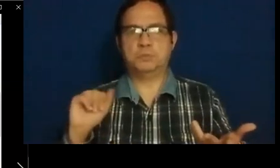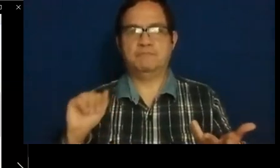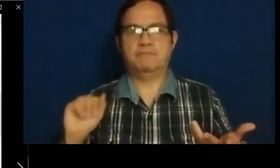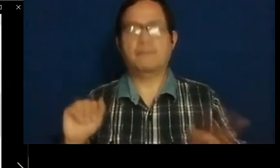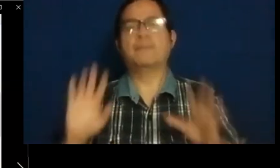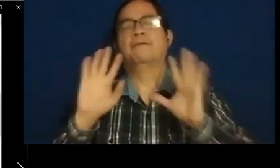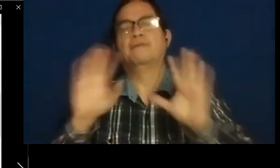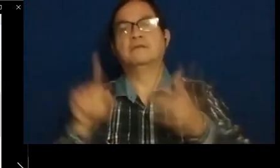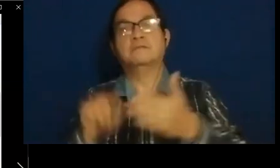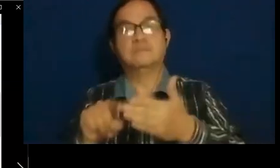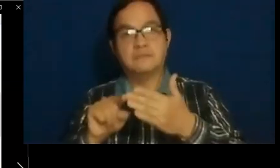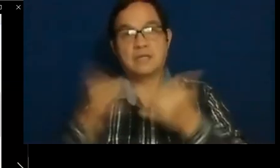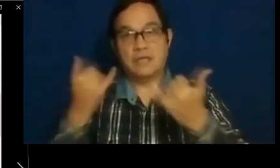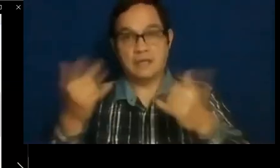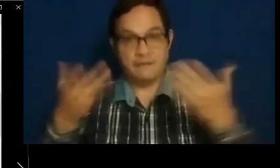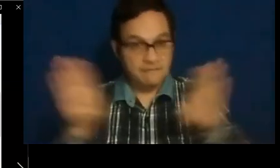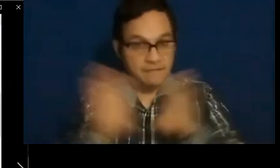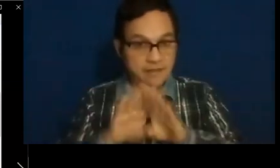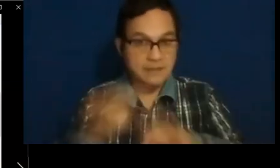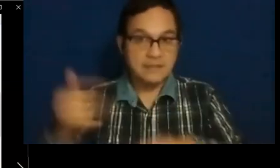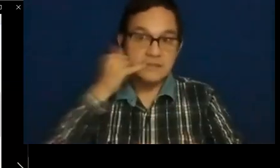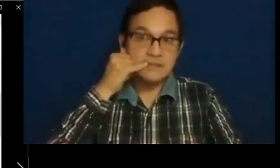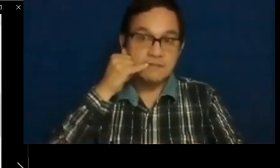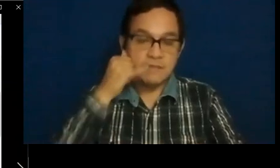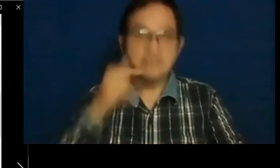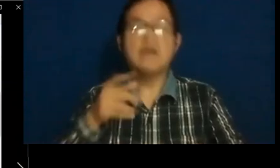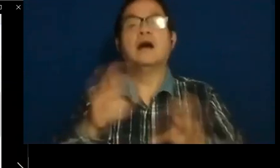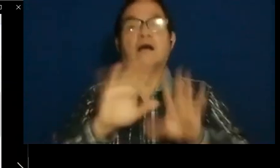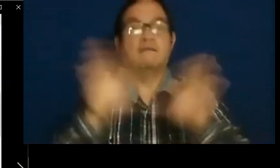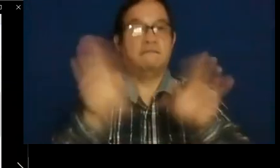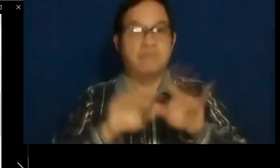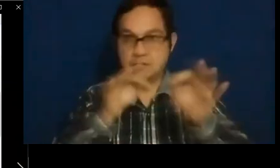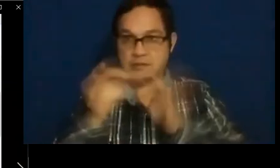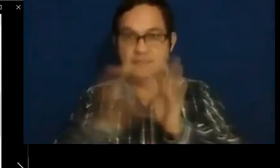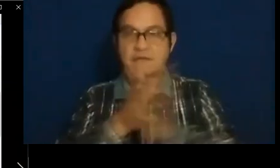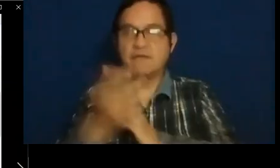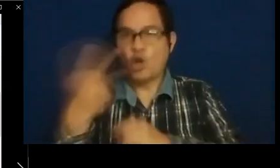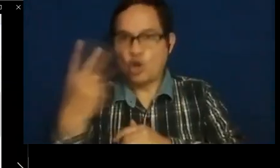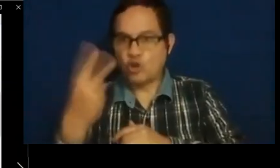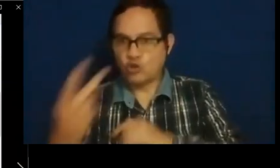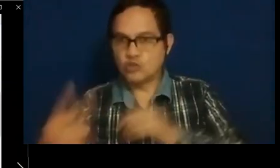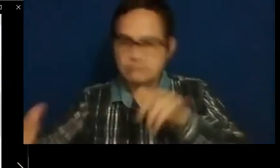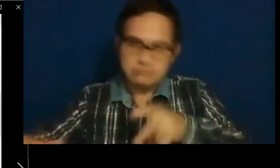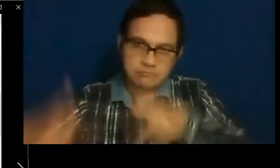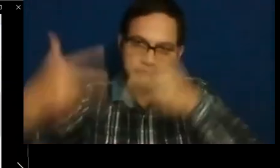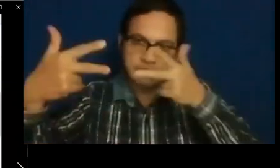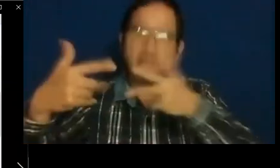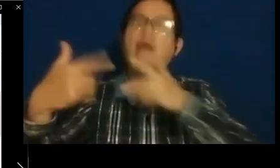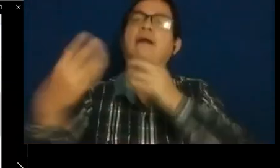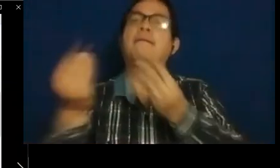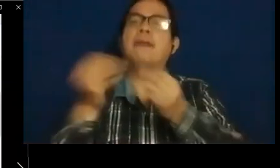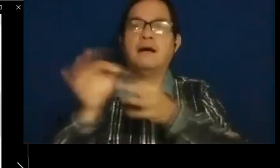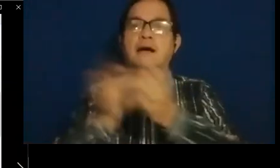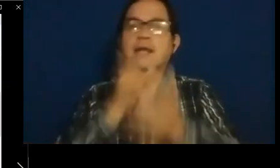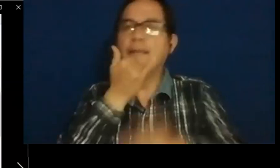hacer una cosa. En cuanto yo cierre ahorita la llamada, entonces pues revisamos esa parte, ¿vale? Listo. Para ver